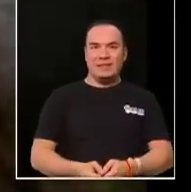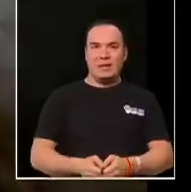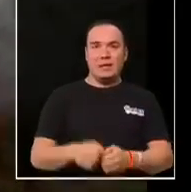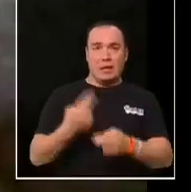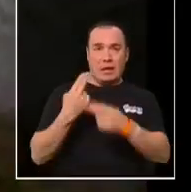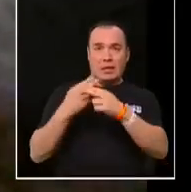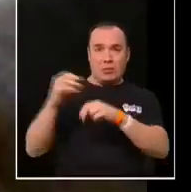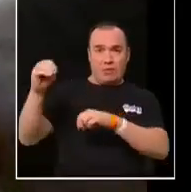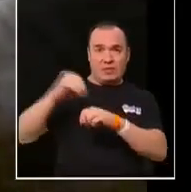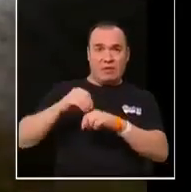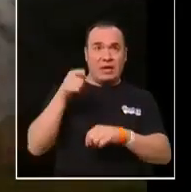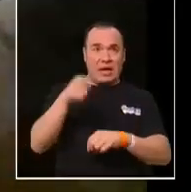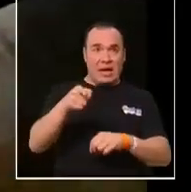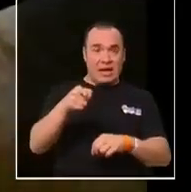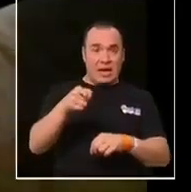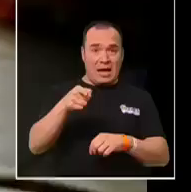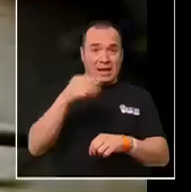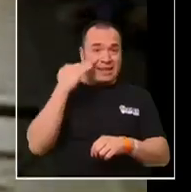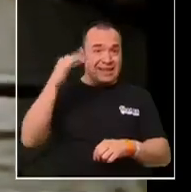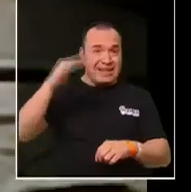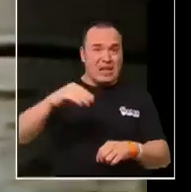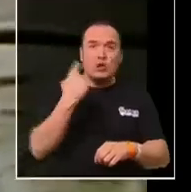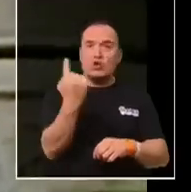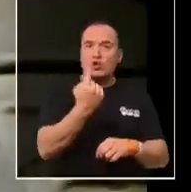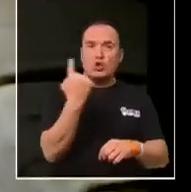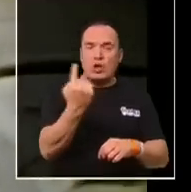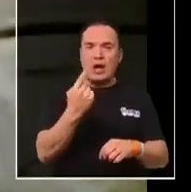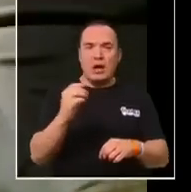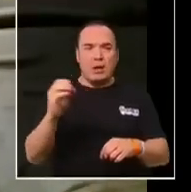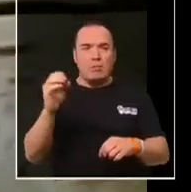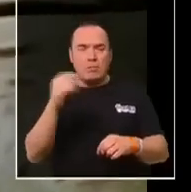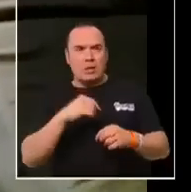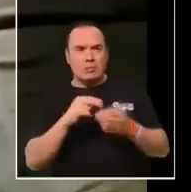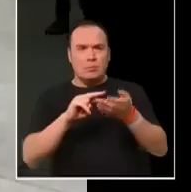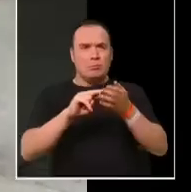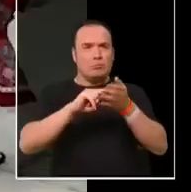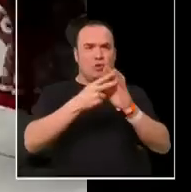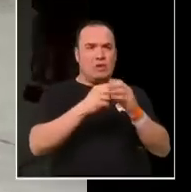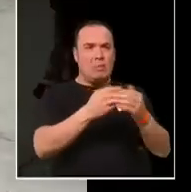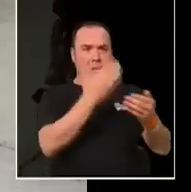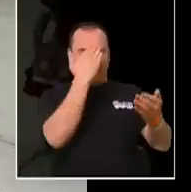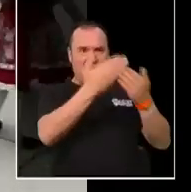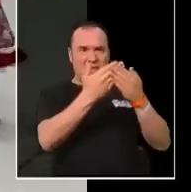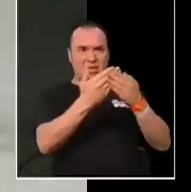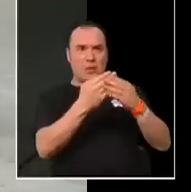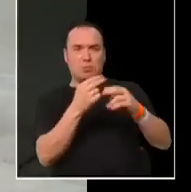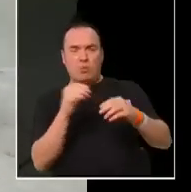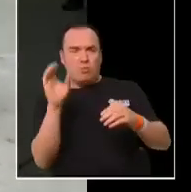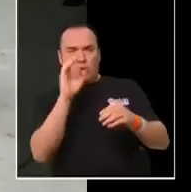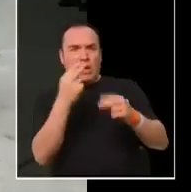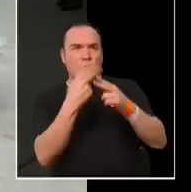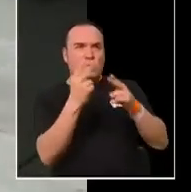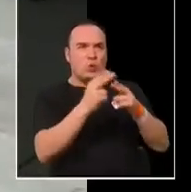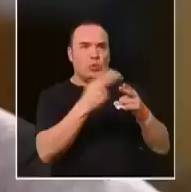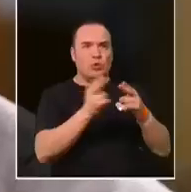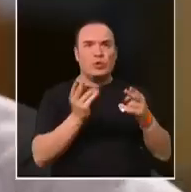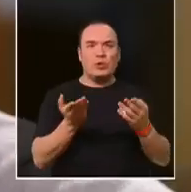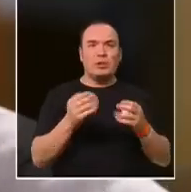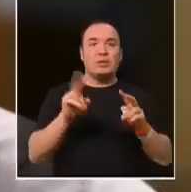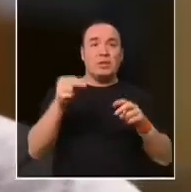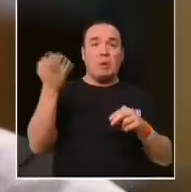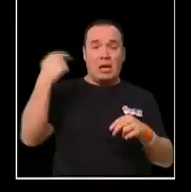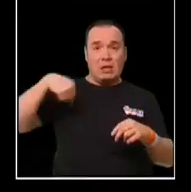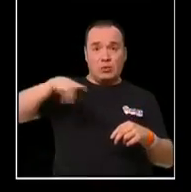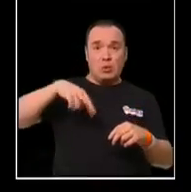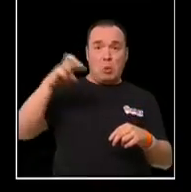sola va a buscar la solución a sus problemas a medida que crece. Te van enseñando a ti esas cosas que en el fondo no son parte de ser papá